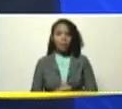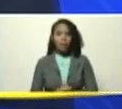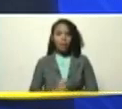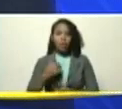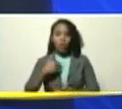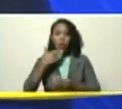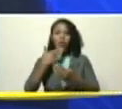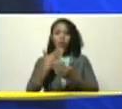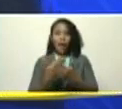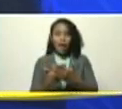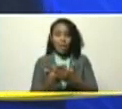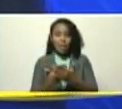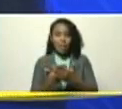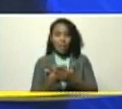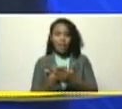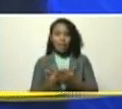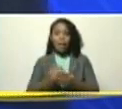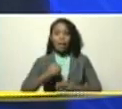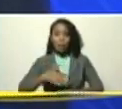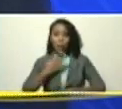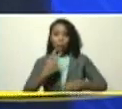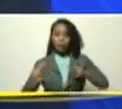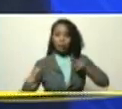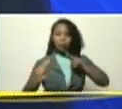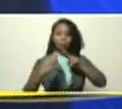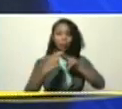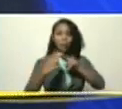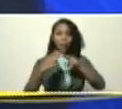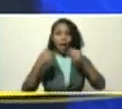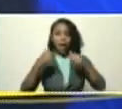agradezco la posibilidad de encontrarnos y me gustaría